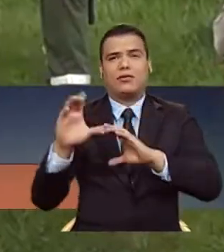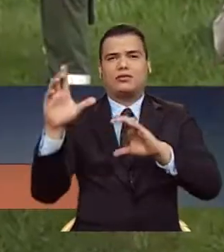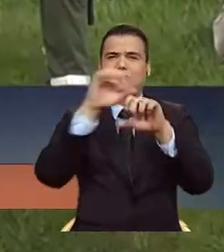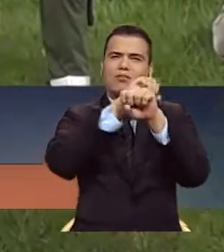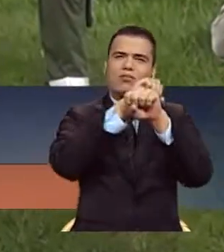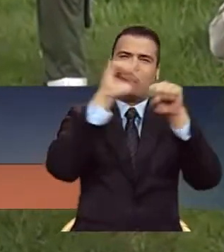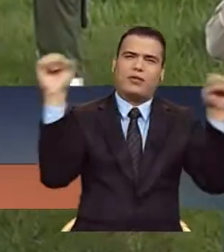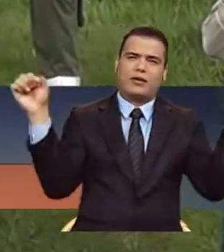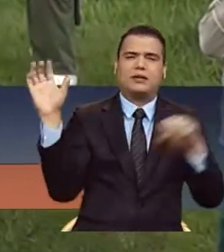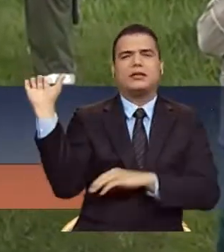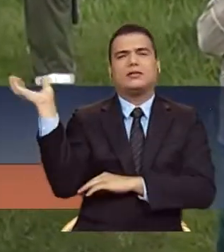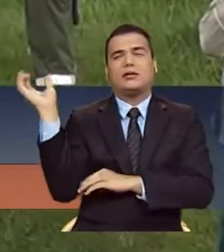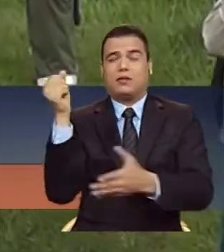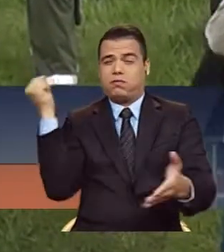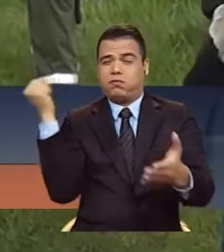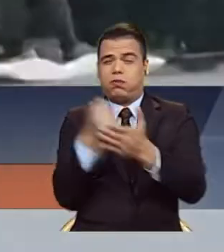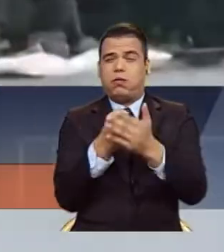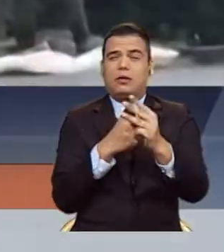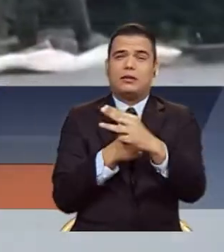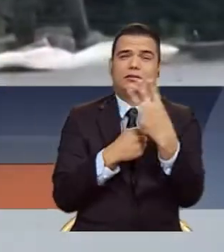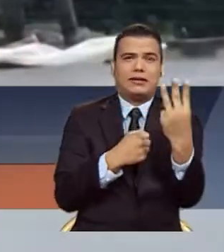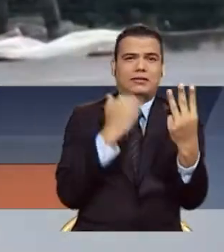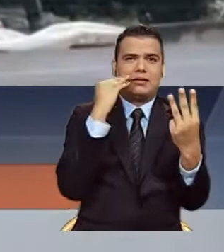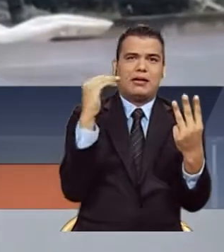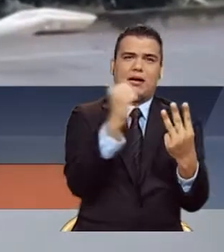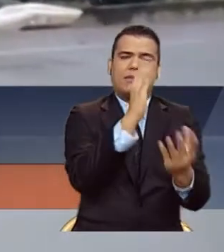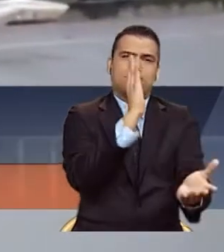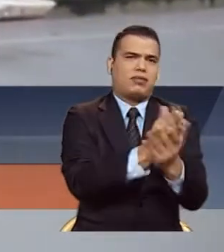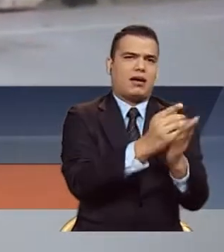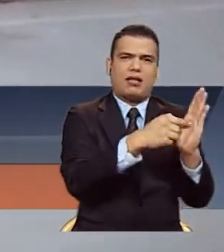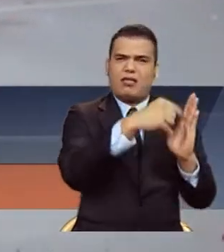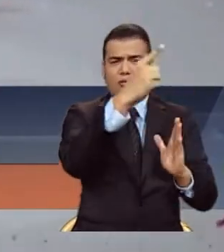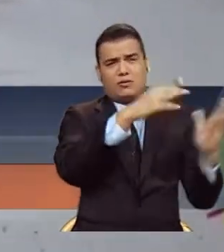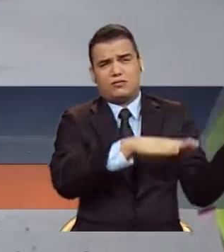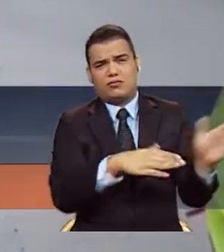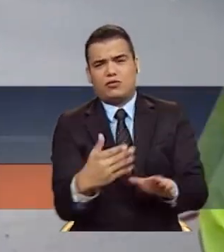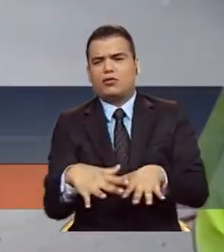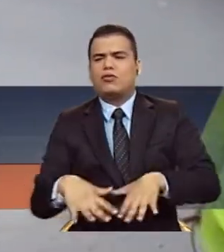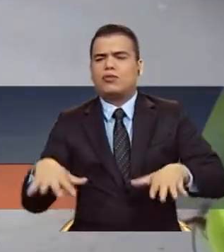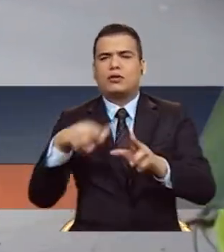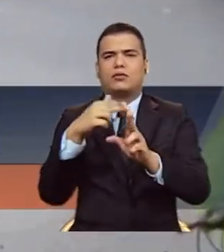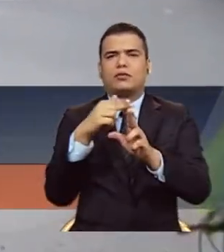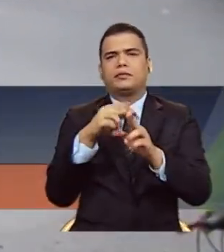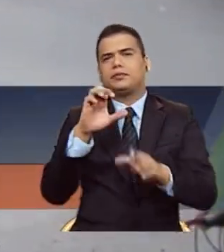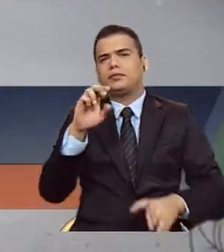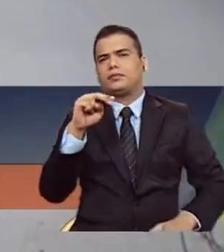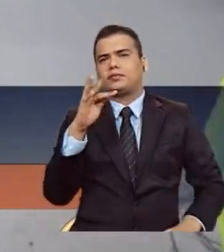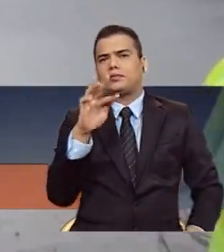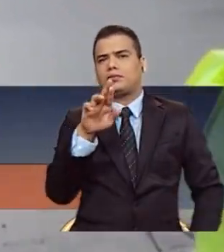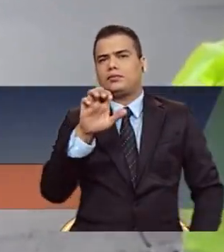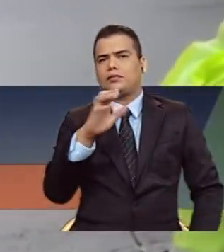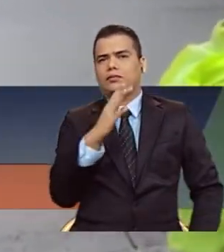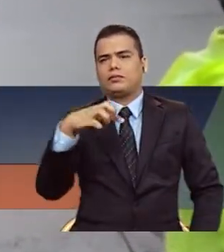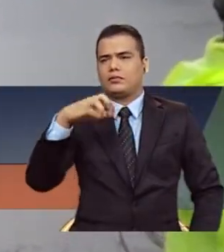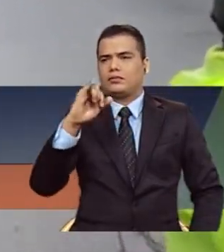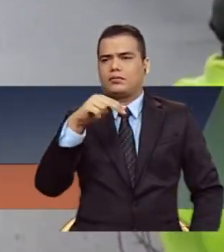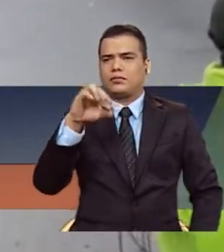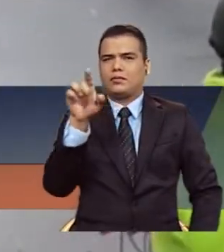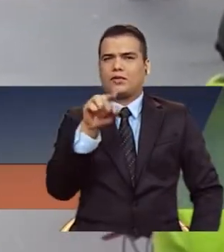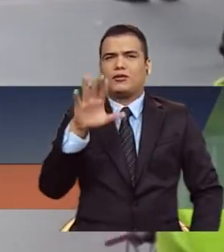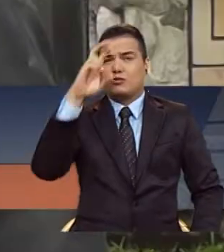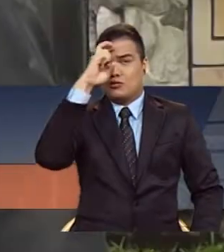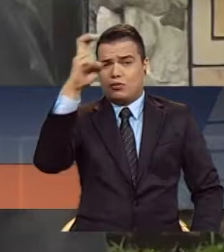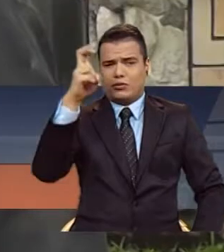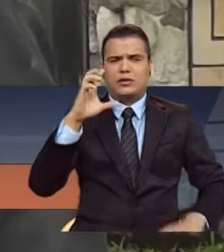mañana, una ambulancia atropelló a tres mujeres que murieron en el sitio conocido como Entre Pinos, sector de la variante norte de Popayán.